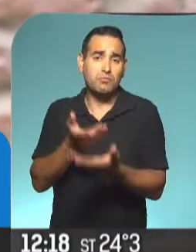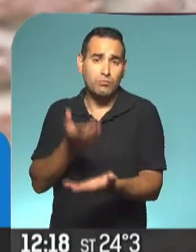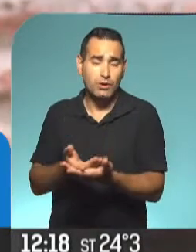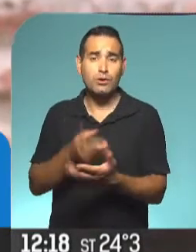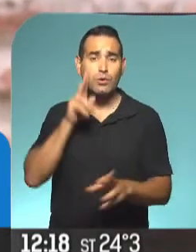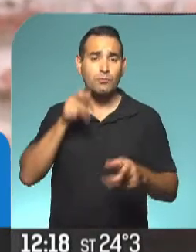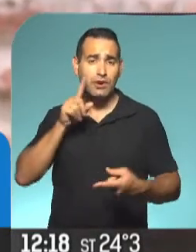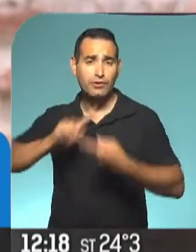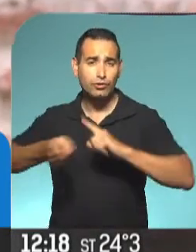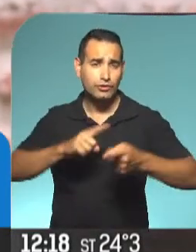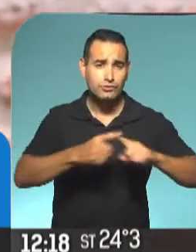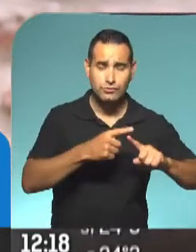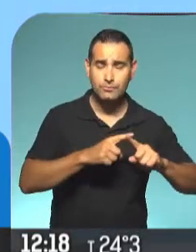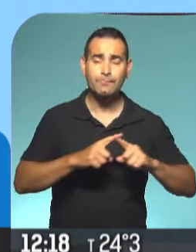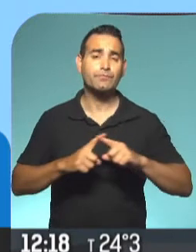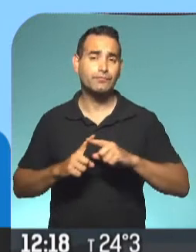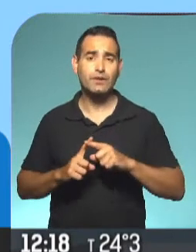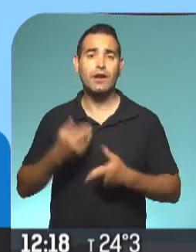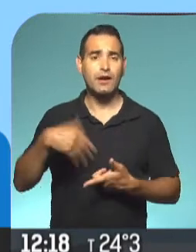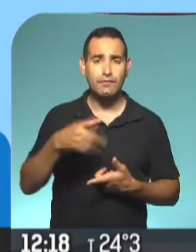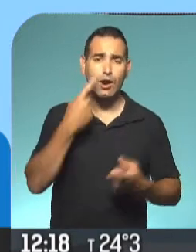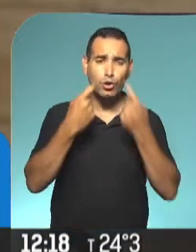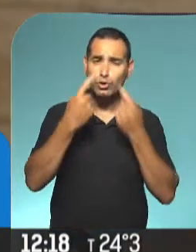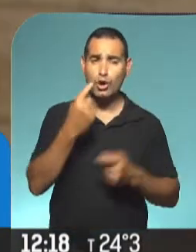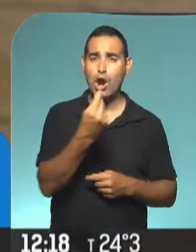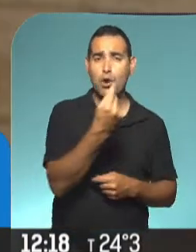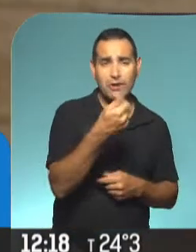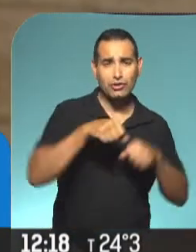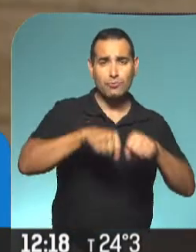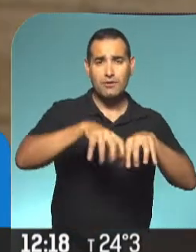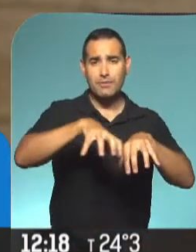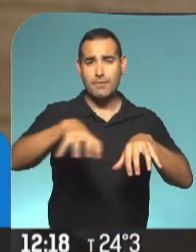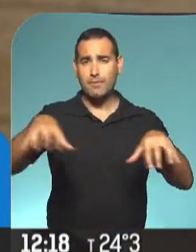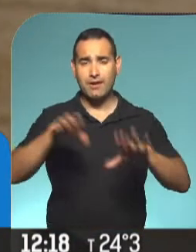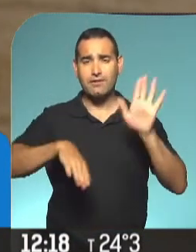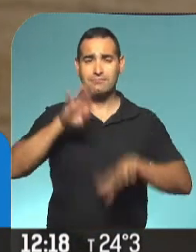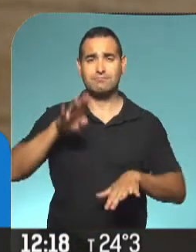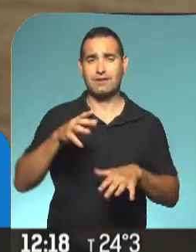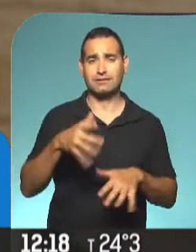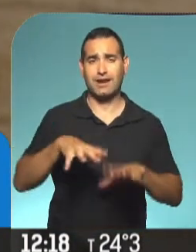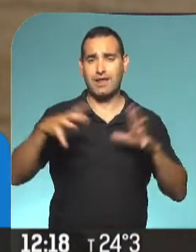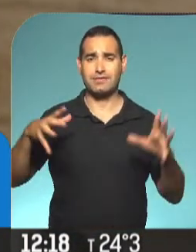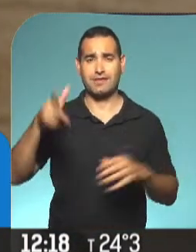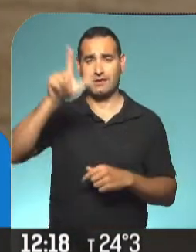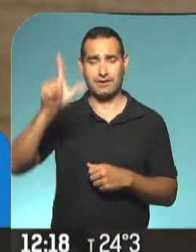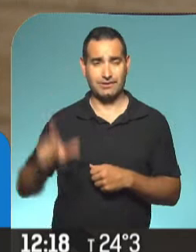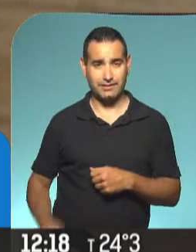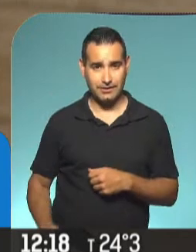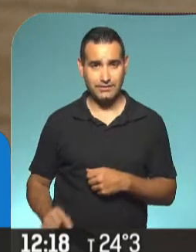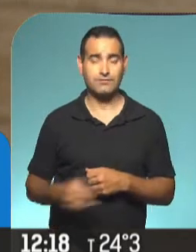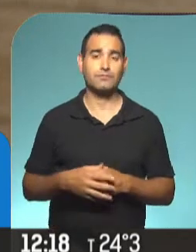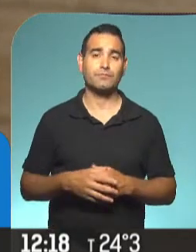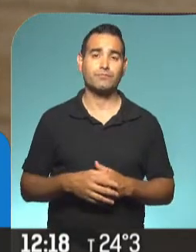de coordinación donde vamos a monitorear los precios de las diferentes cadenas productivas más importantes que hay en Argentina, la estructura de